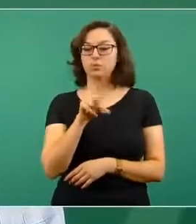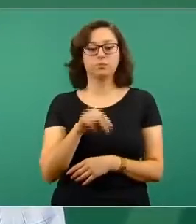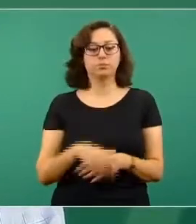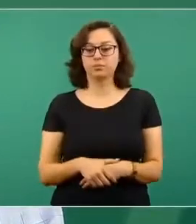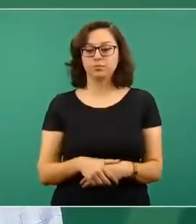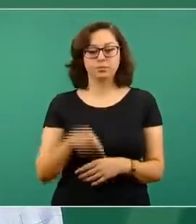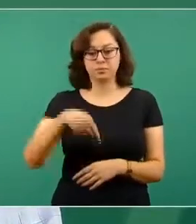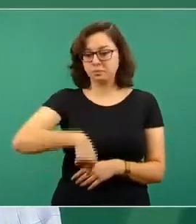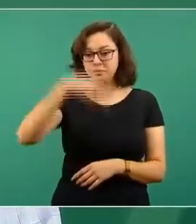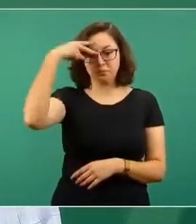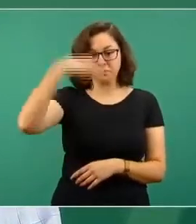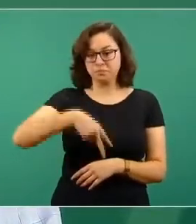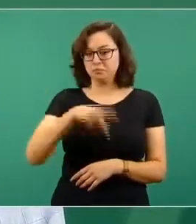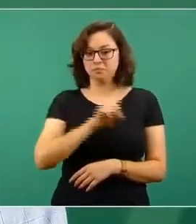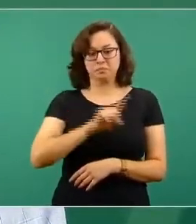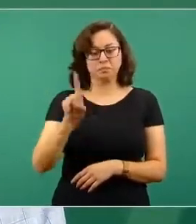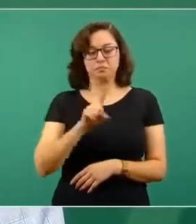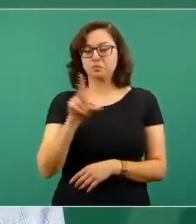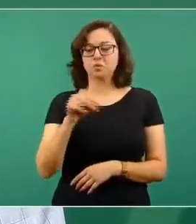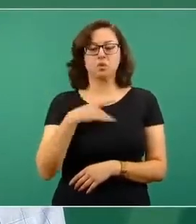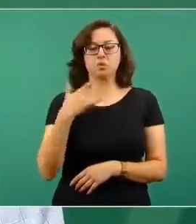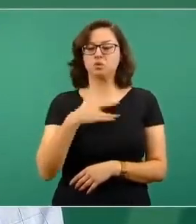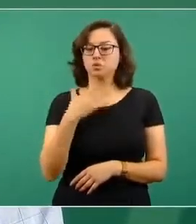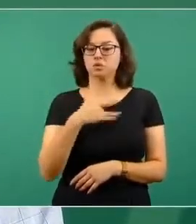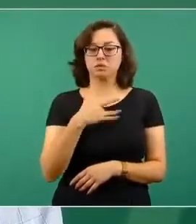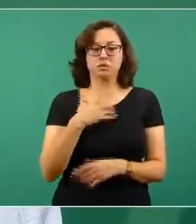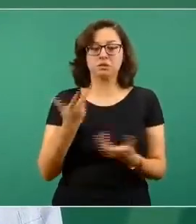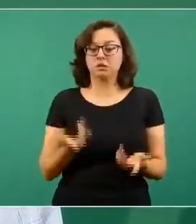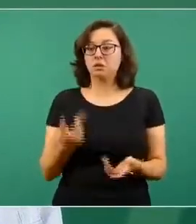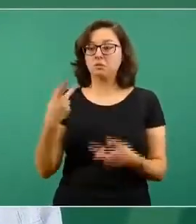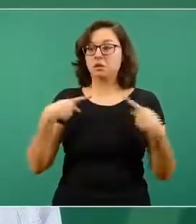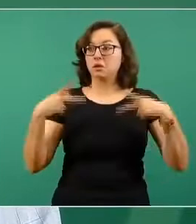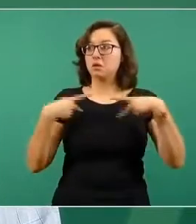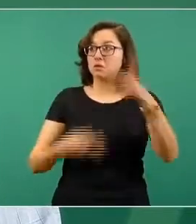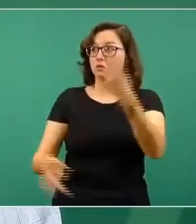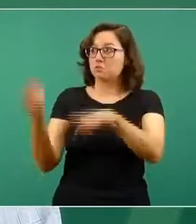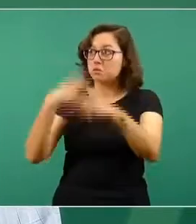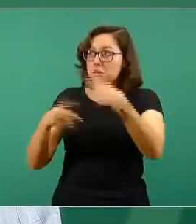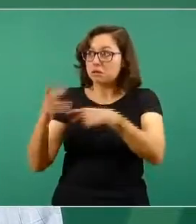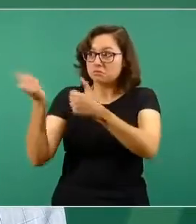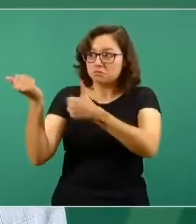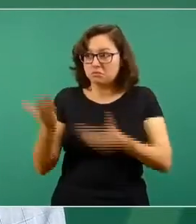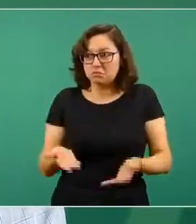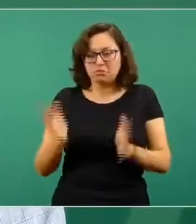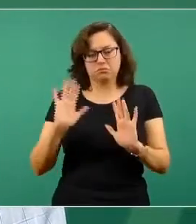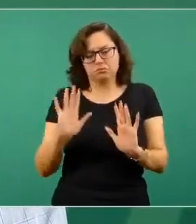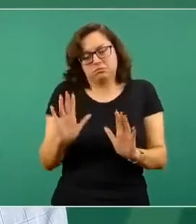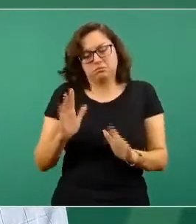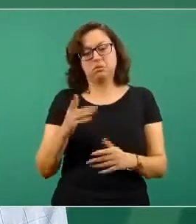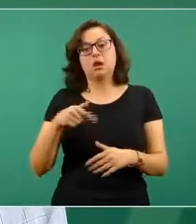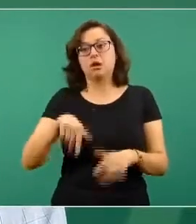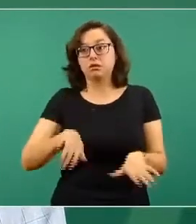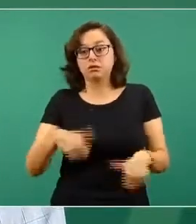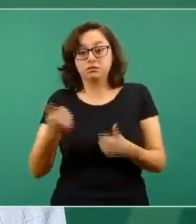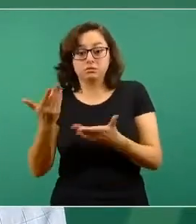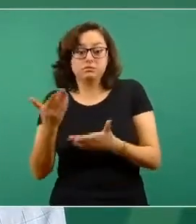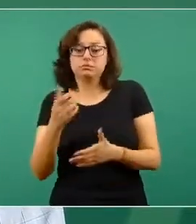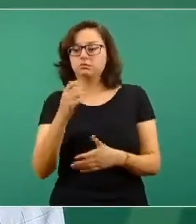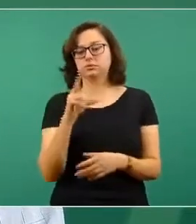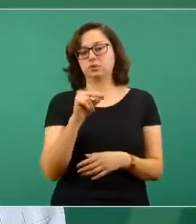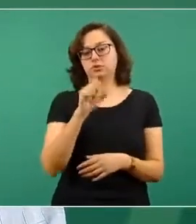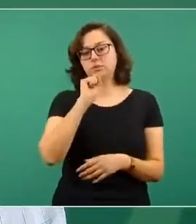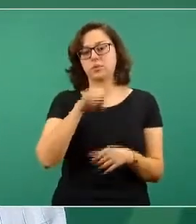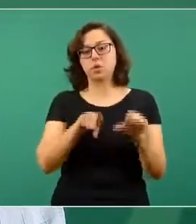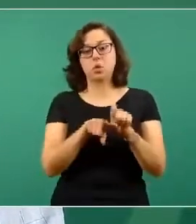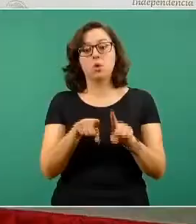solicita para las personas que llegan al país, menos la solicita para las personas que salen fuera del país. Obviamente hay países en este momento que sí